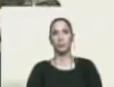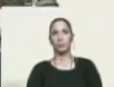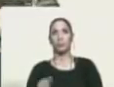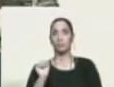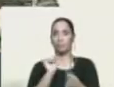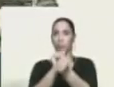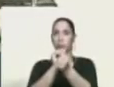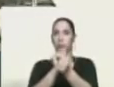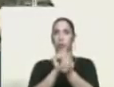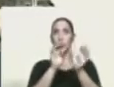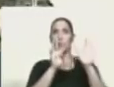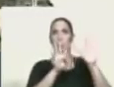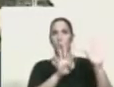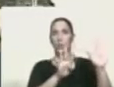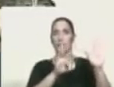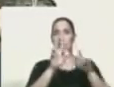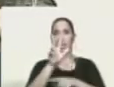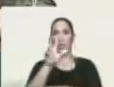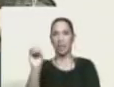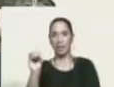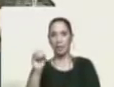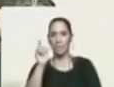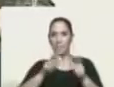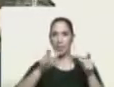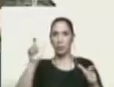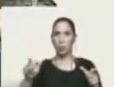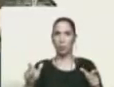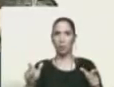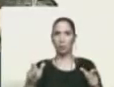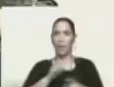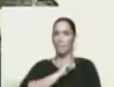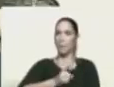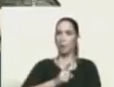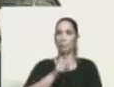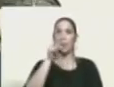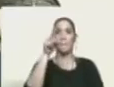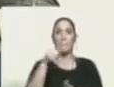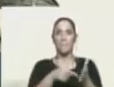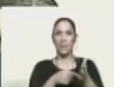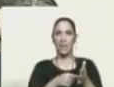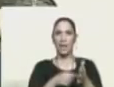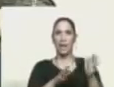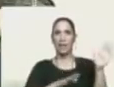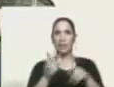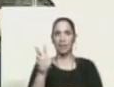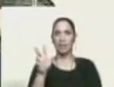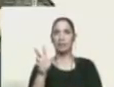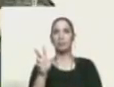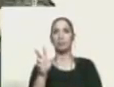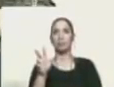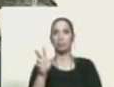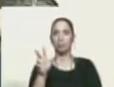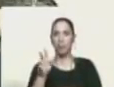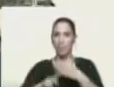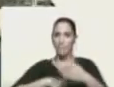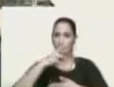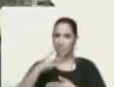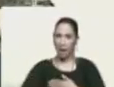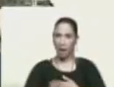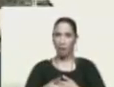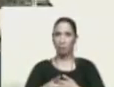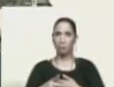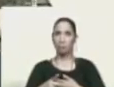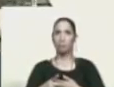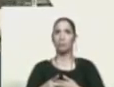libertad 930 personas y han sido acusadas 1.013. Y en lo que respecta al plan estratégico